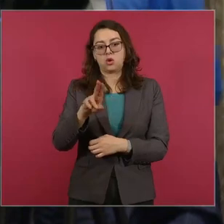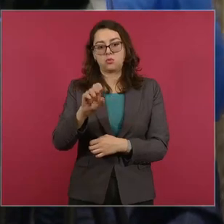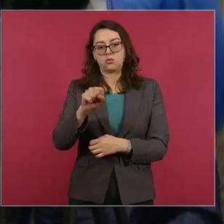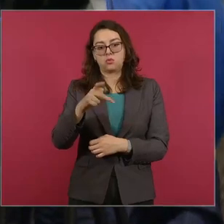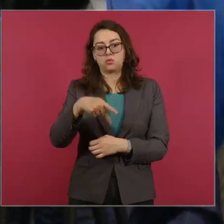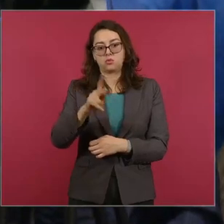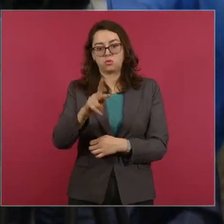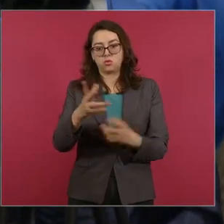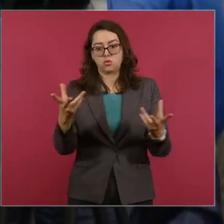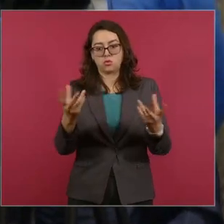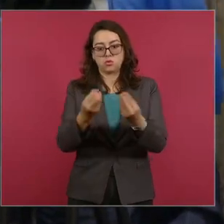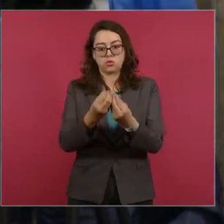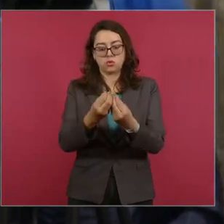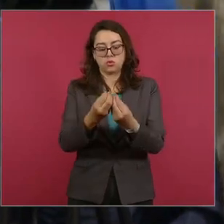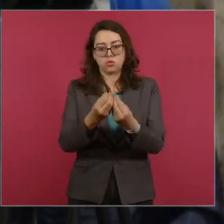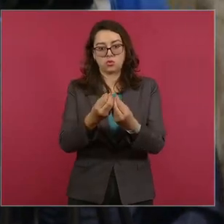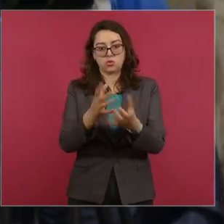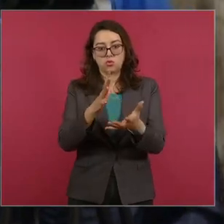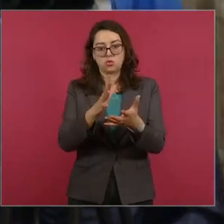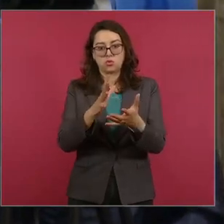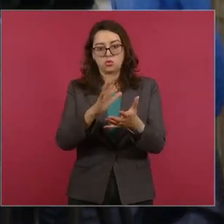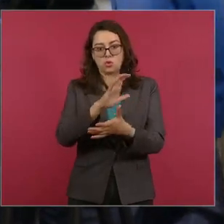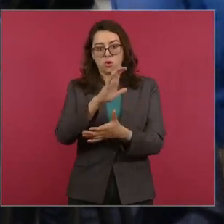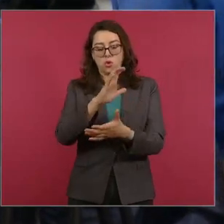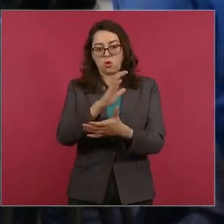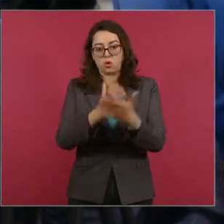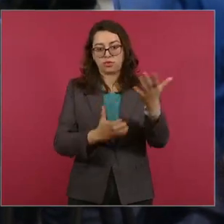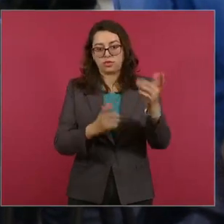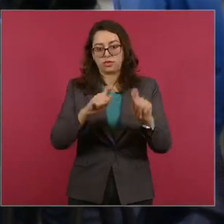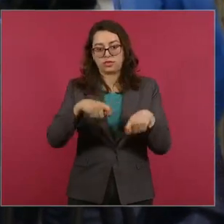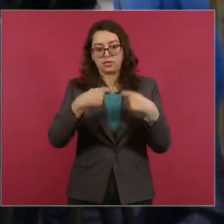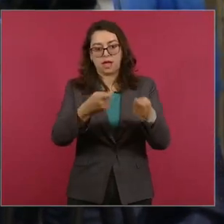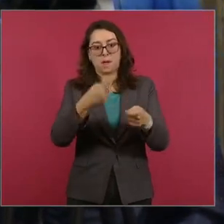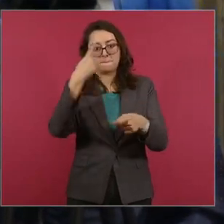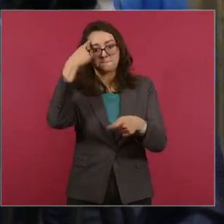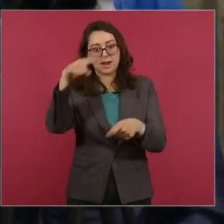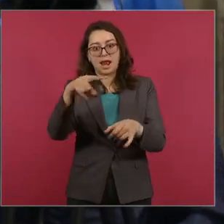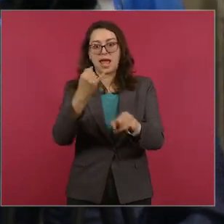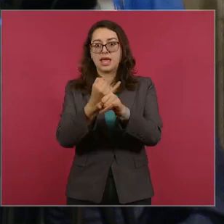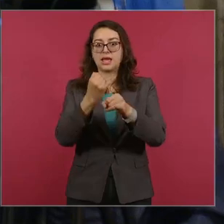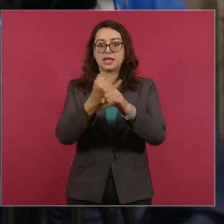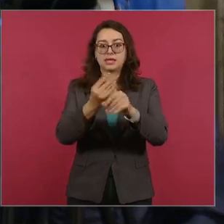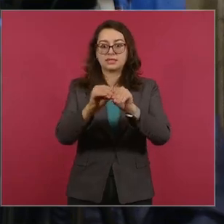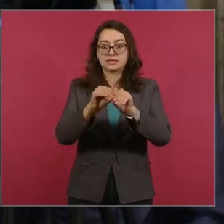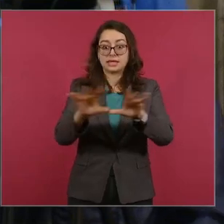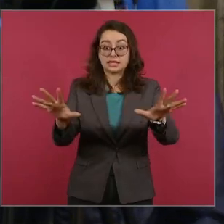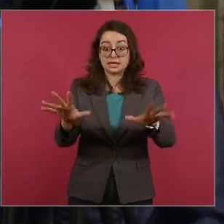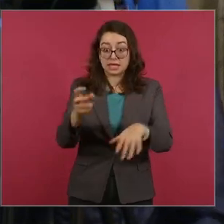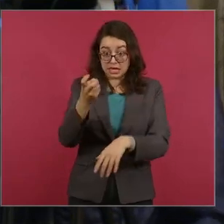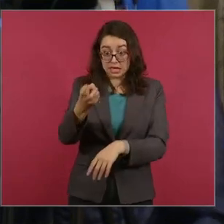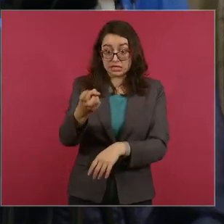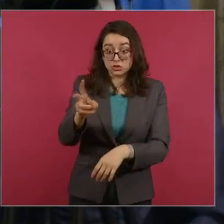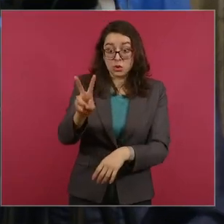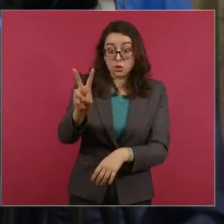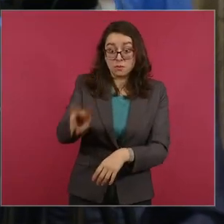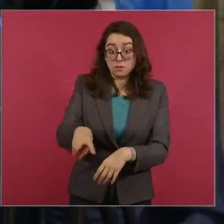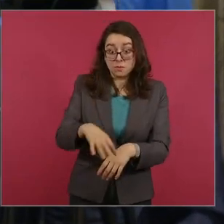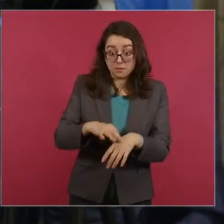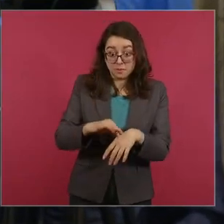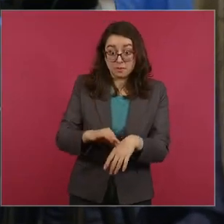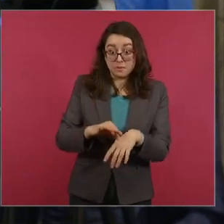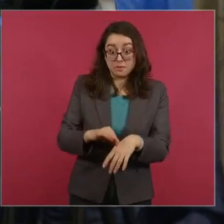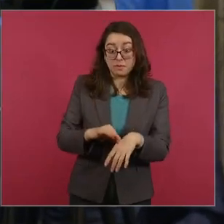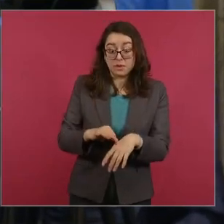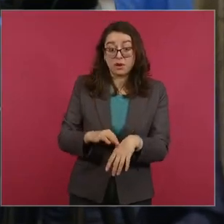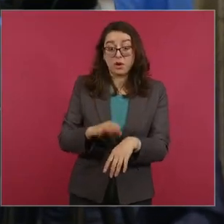me pregunto si con esto si es real esta información si nos puede confirmar y dar